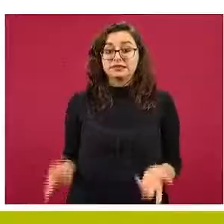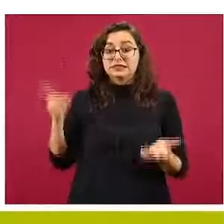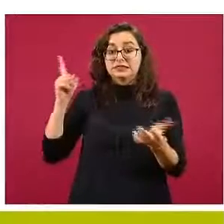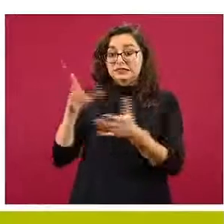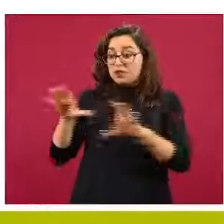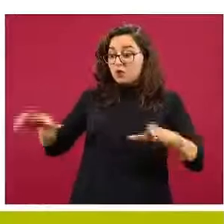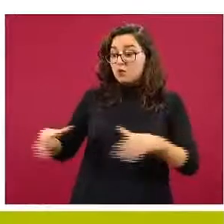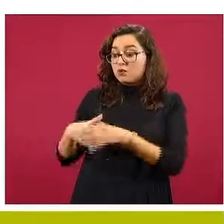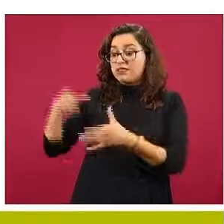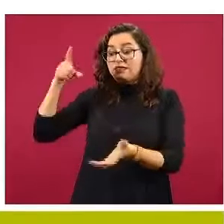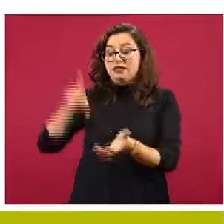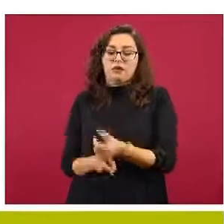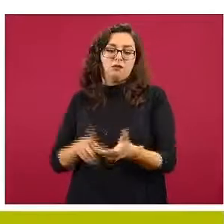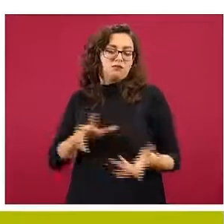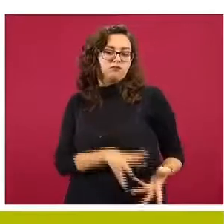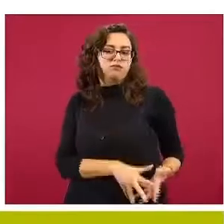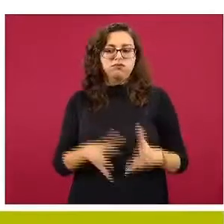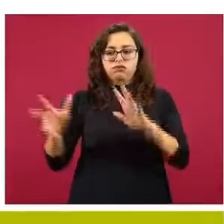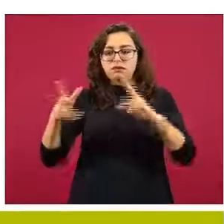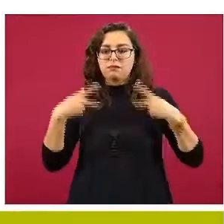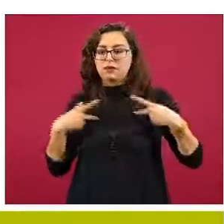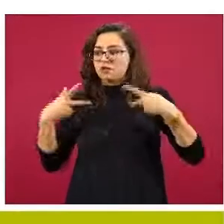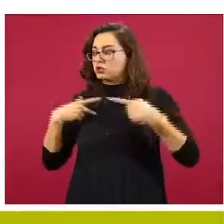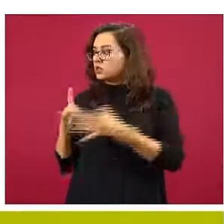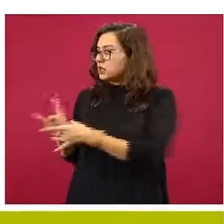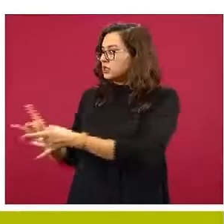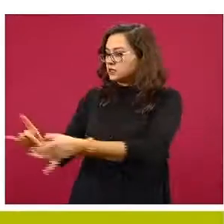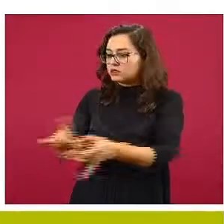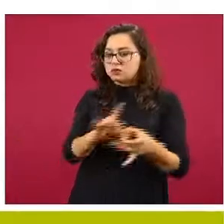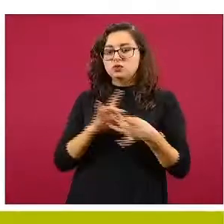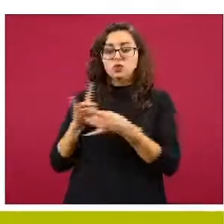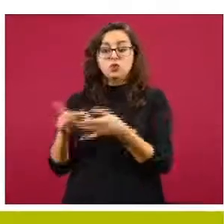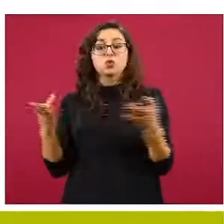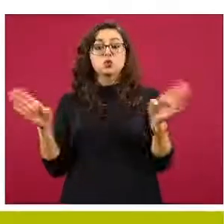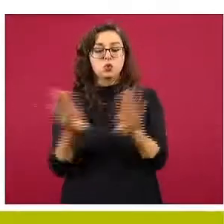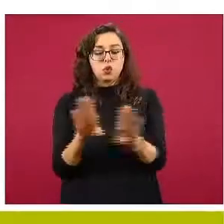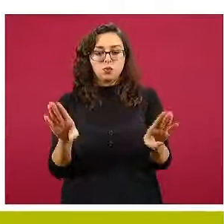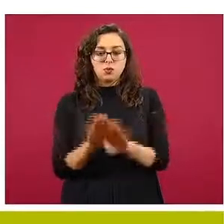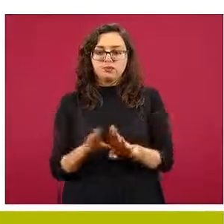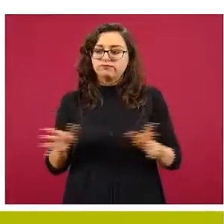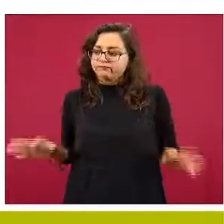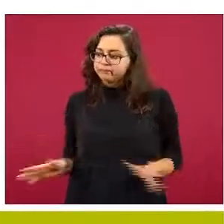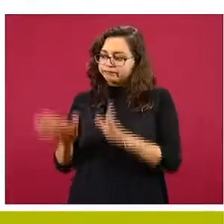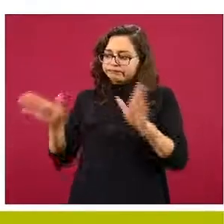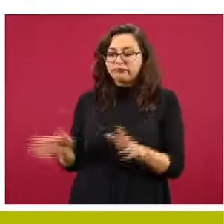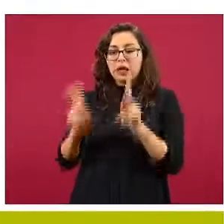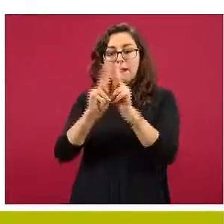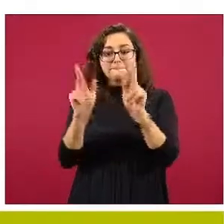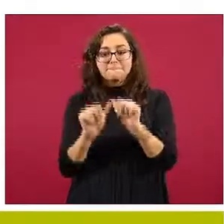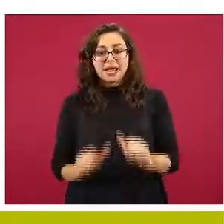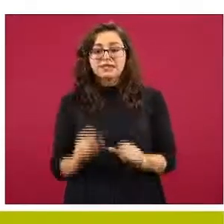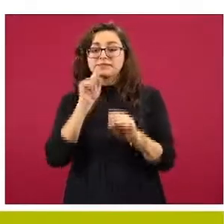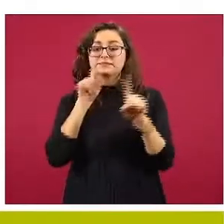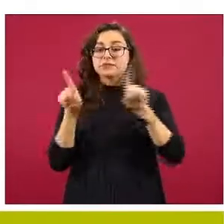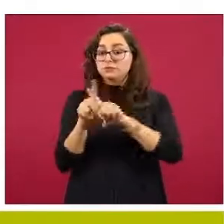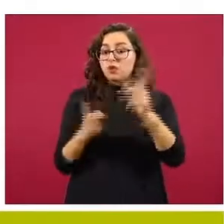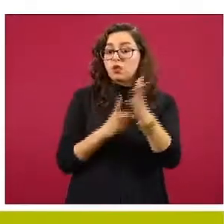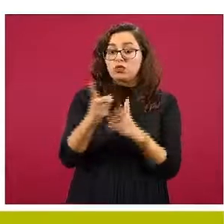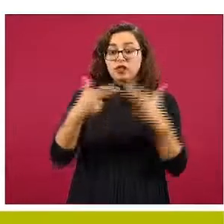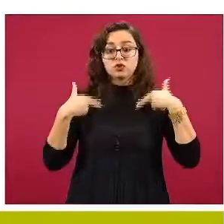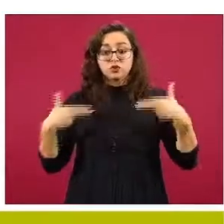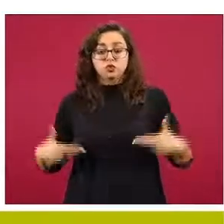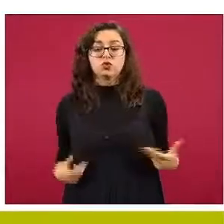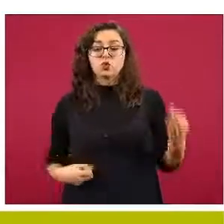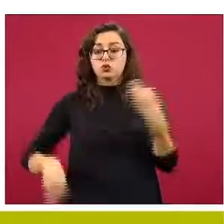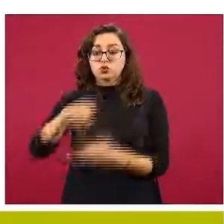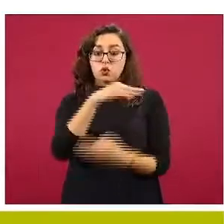la reconstrucción del tejido social, entonces estamos hablando de construcción de paz y marco en los derechos humanos de todas